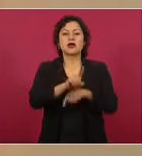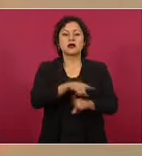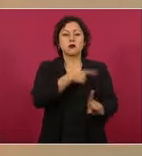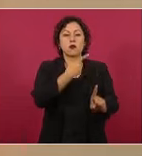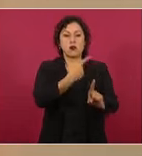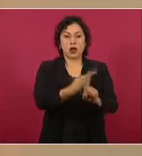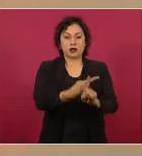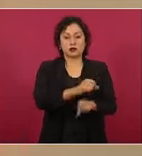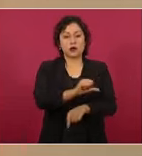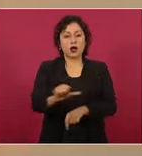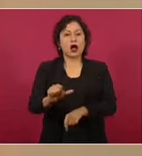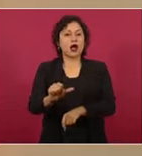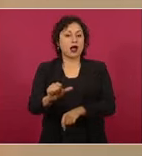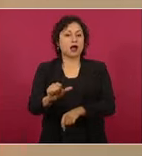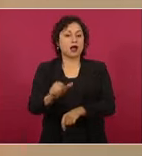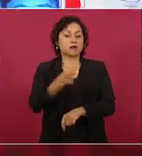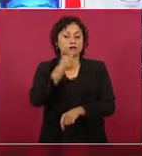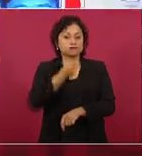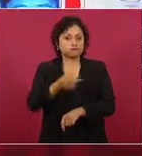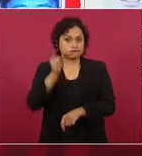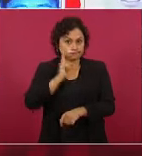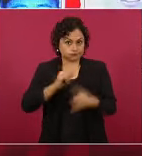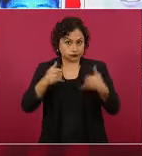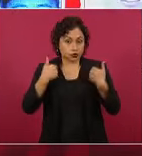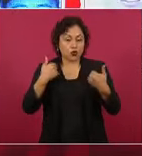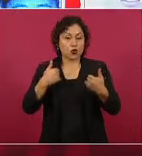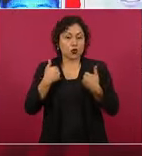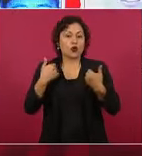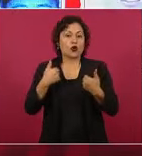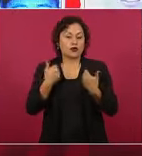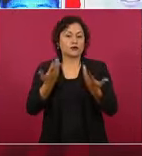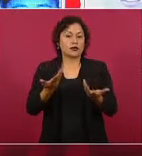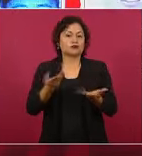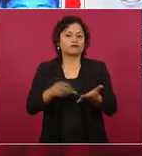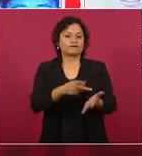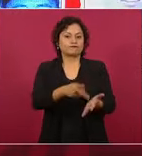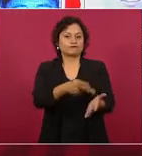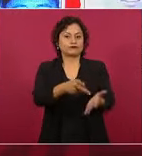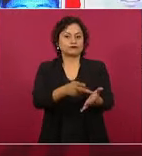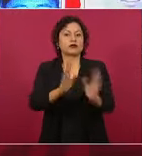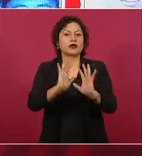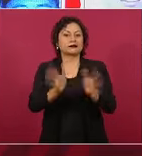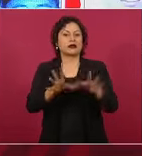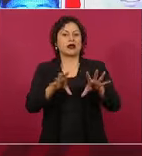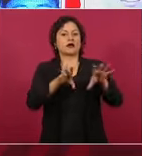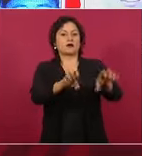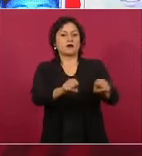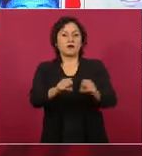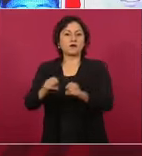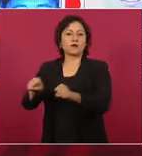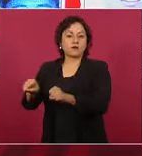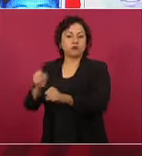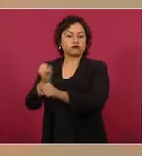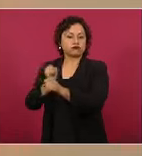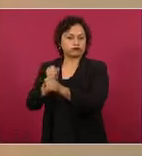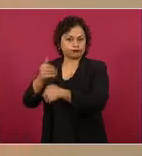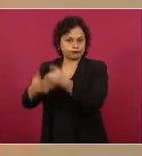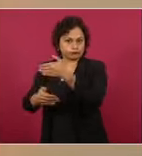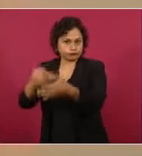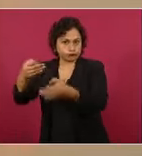de manera recurrente y fue finalmente detenido y está en proceso de vincularse penalmente.